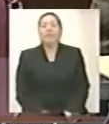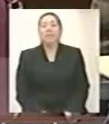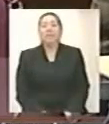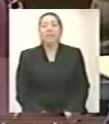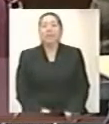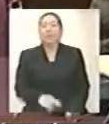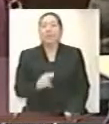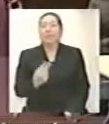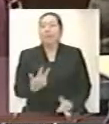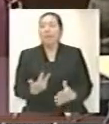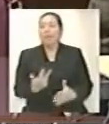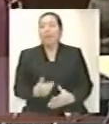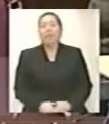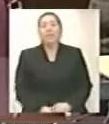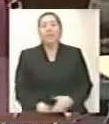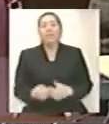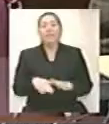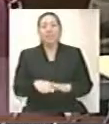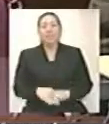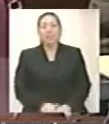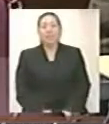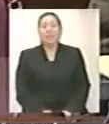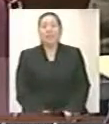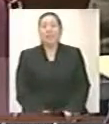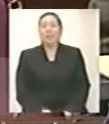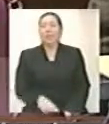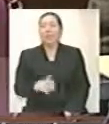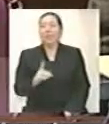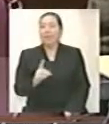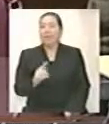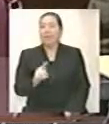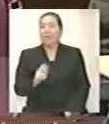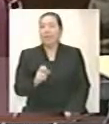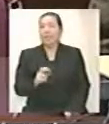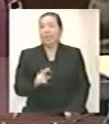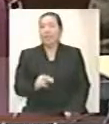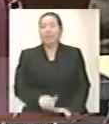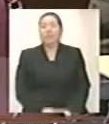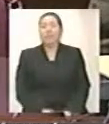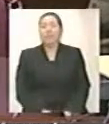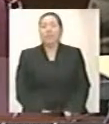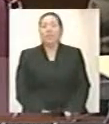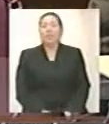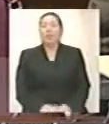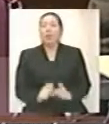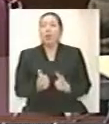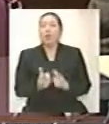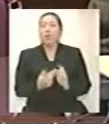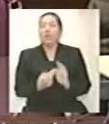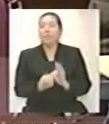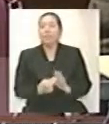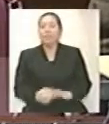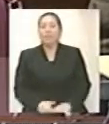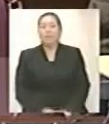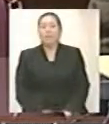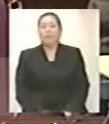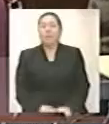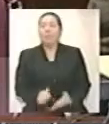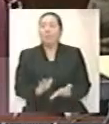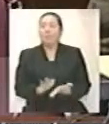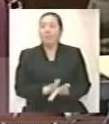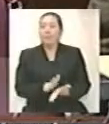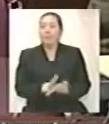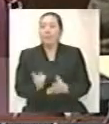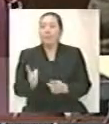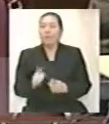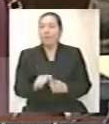El 2013, tras la defunción del congresista Javier de Canseco, Dahmer asume el cargo de congresista de la República, papel que desempeñará